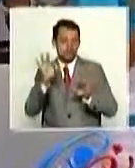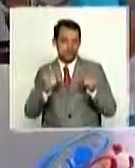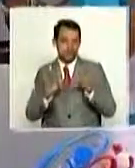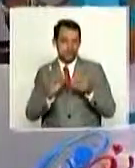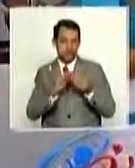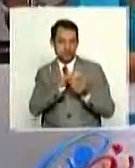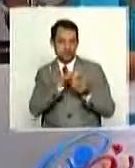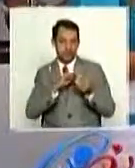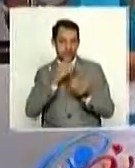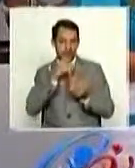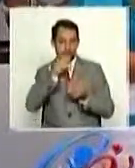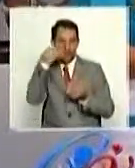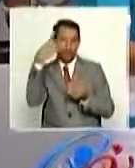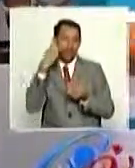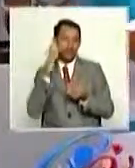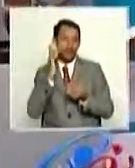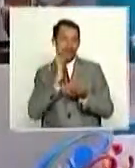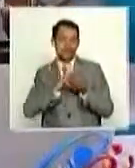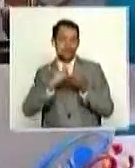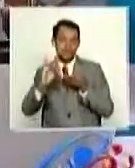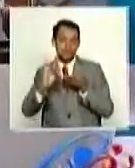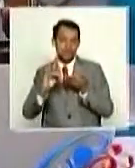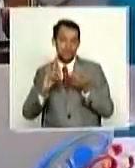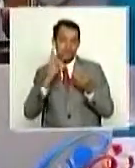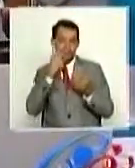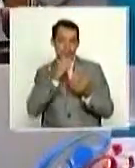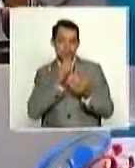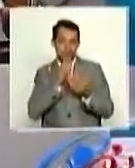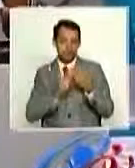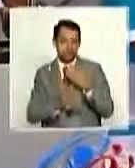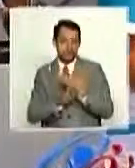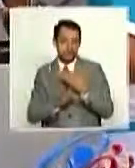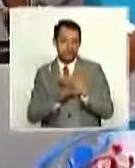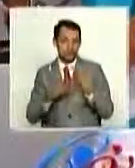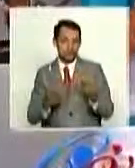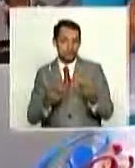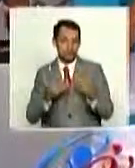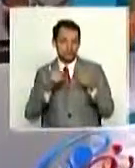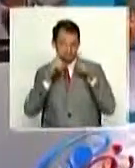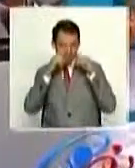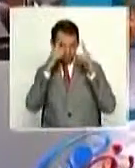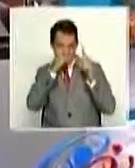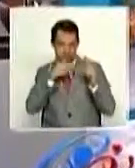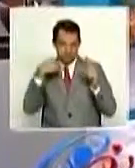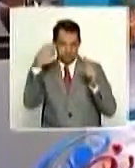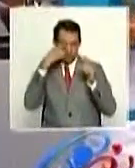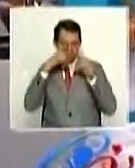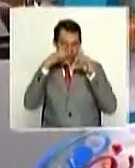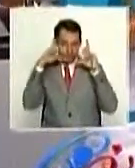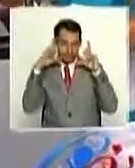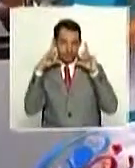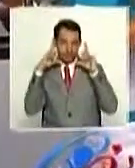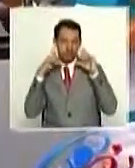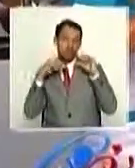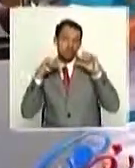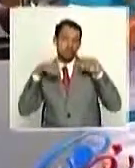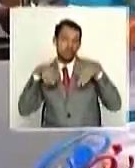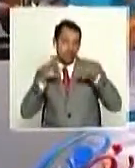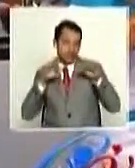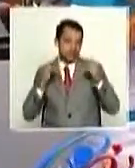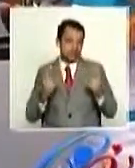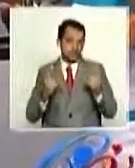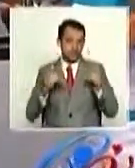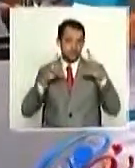su sonrisa, mejorar su masticación, aumentar la altura de la cara y vamos a enviarle